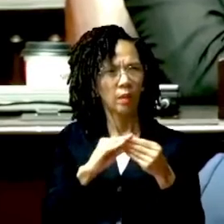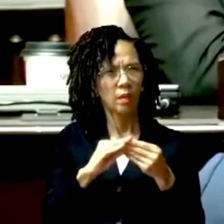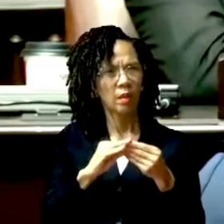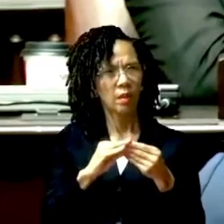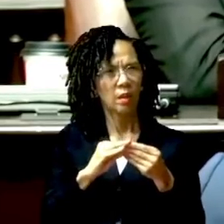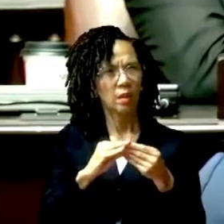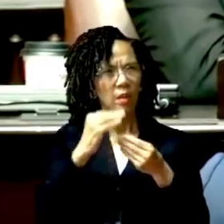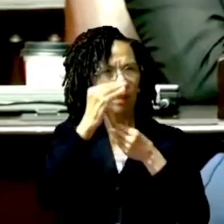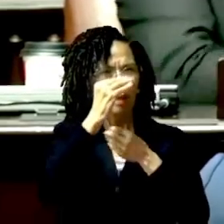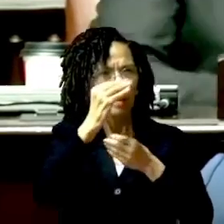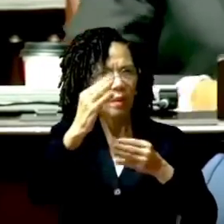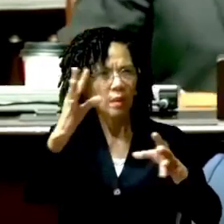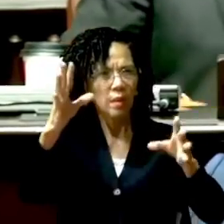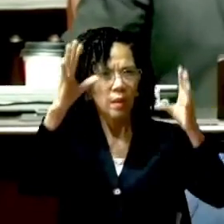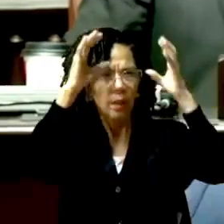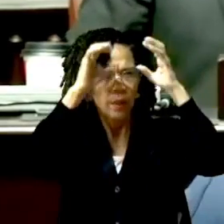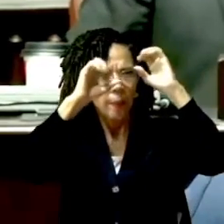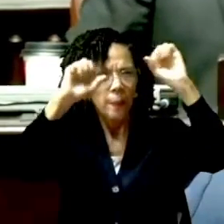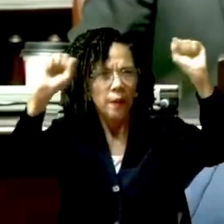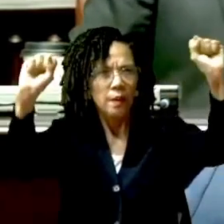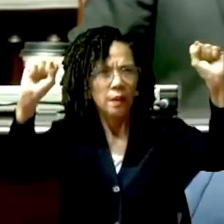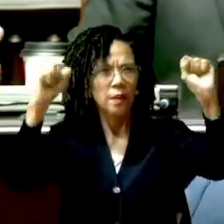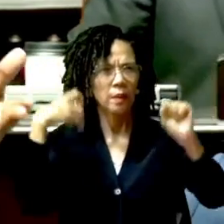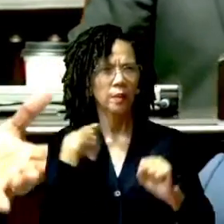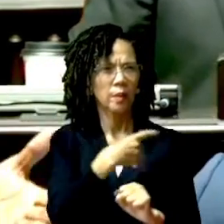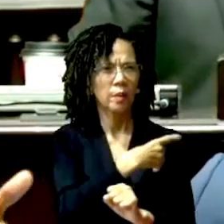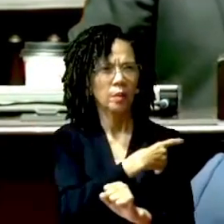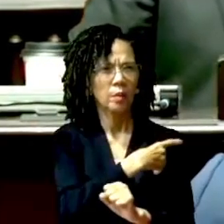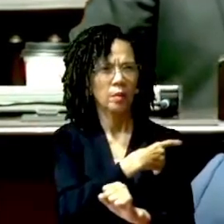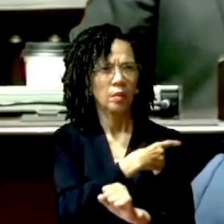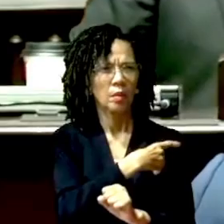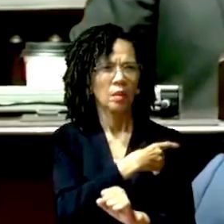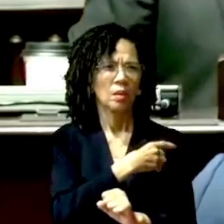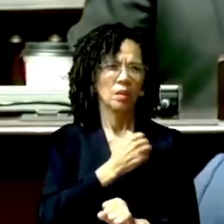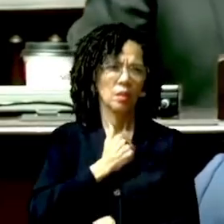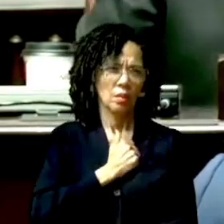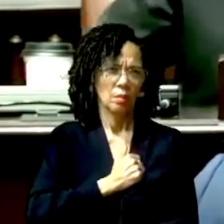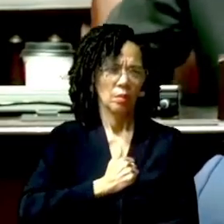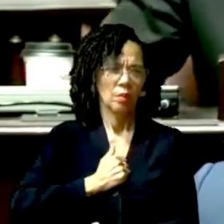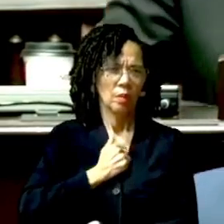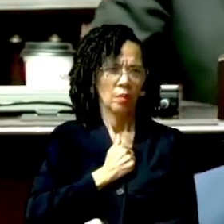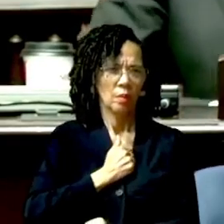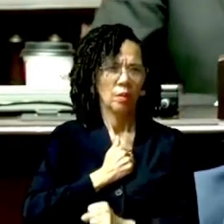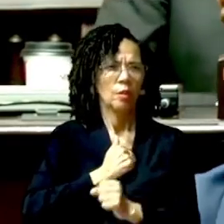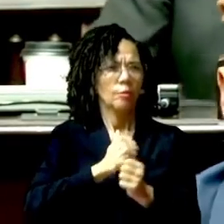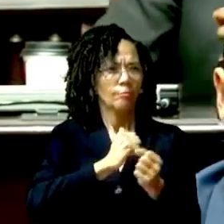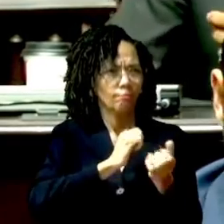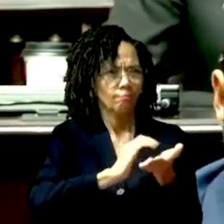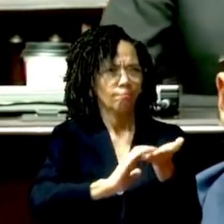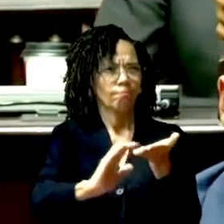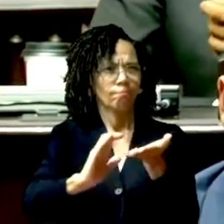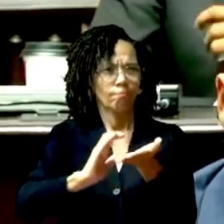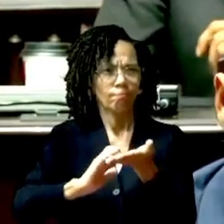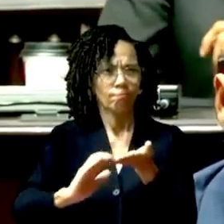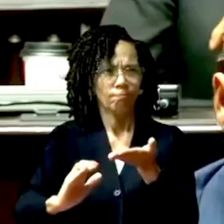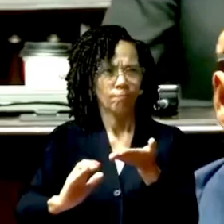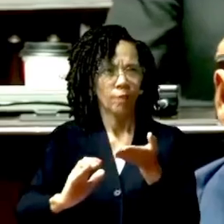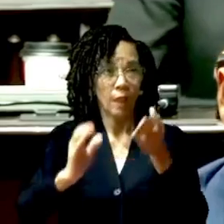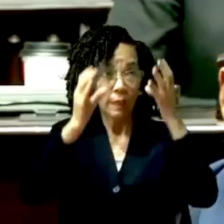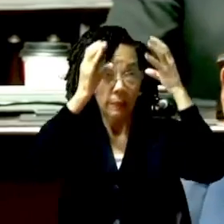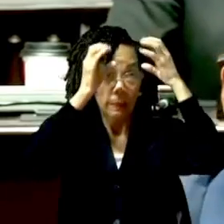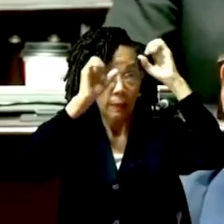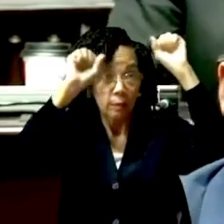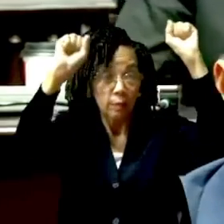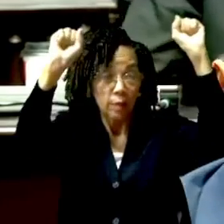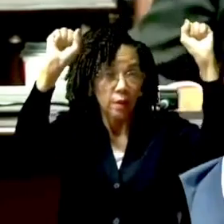mensaje a usted, presidente. Y el mensaje es que le pidiera excusa a los payasos, porque este señor no merece ser comparado con